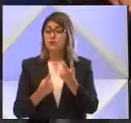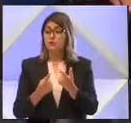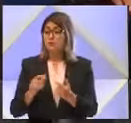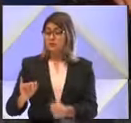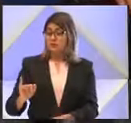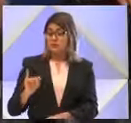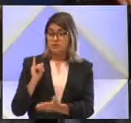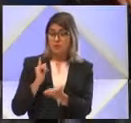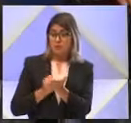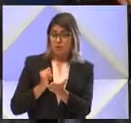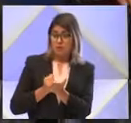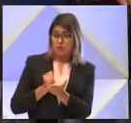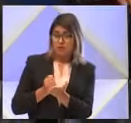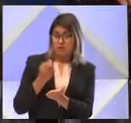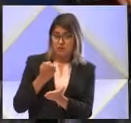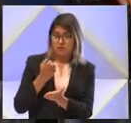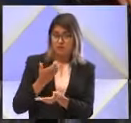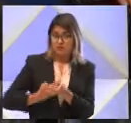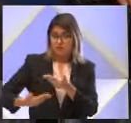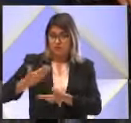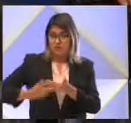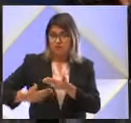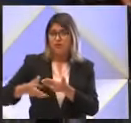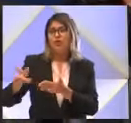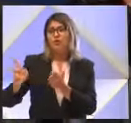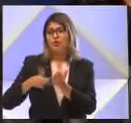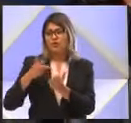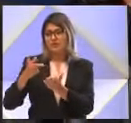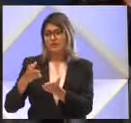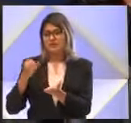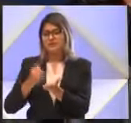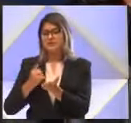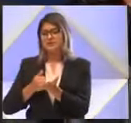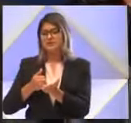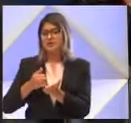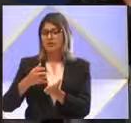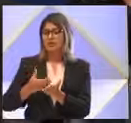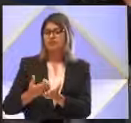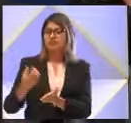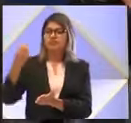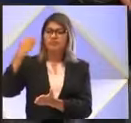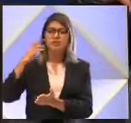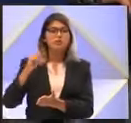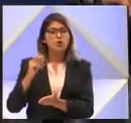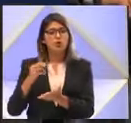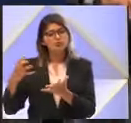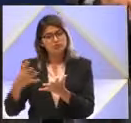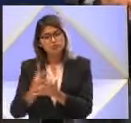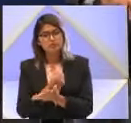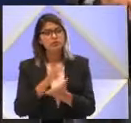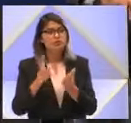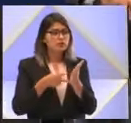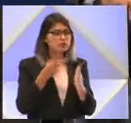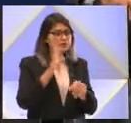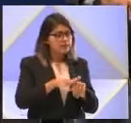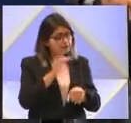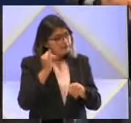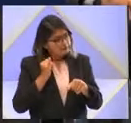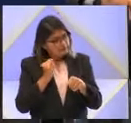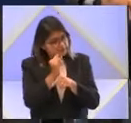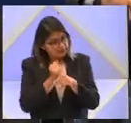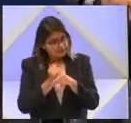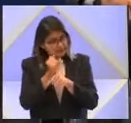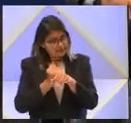ese negocio regresarlo al inicio que es la investigación el desarrollo que es crucial para la